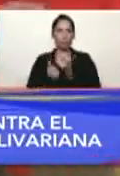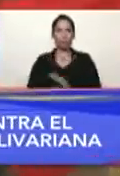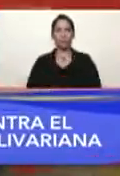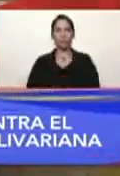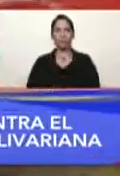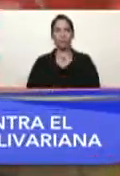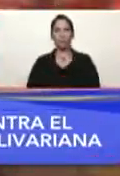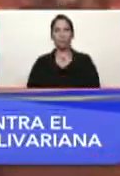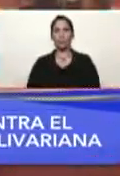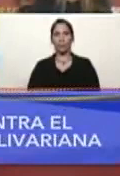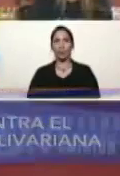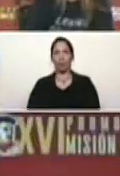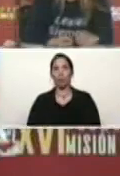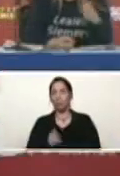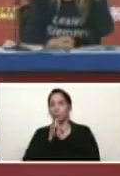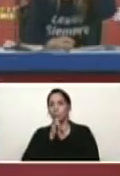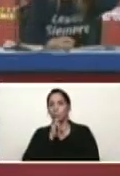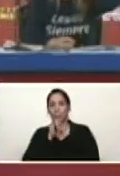Este fake news.